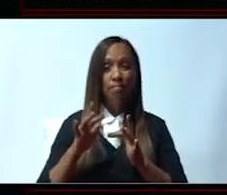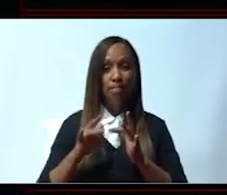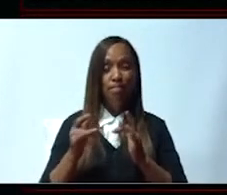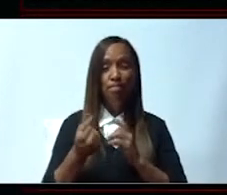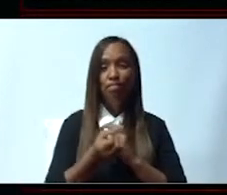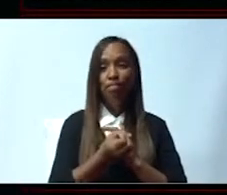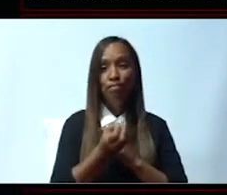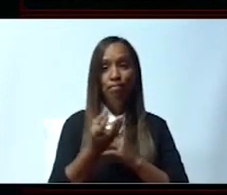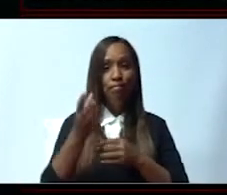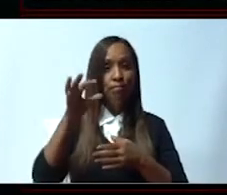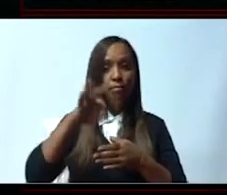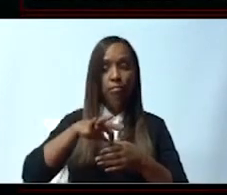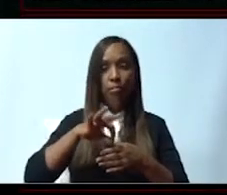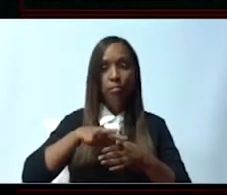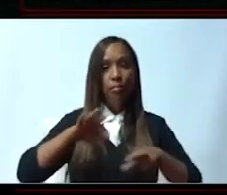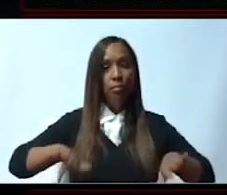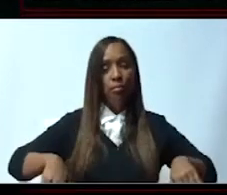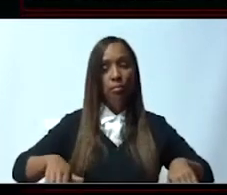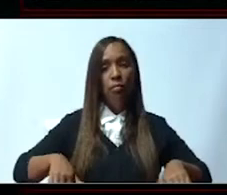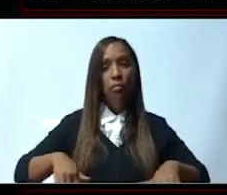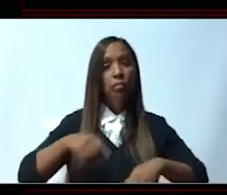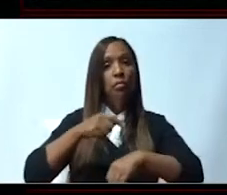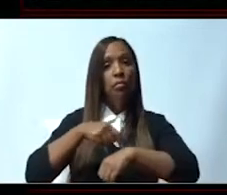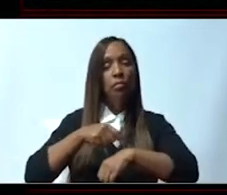termina el tiempo.